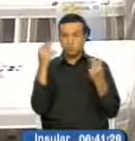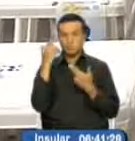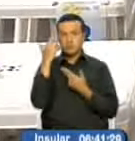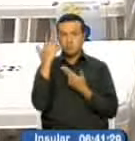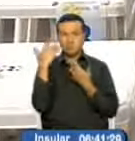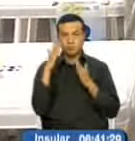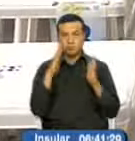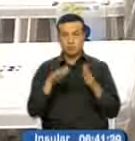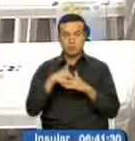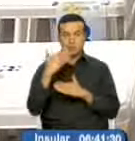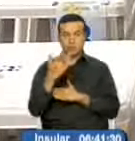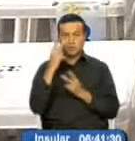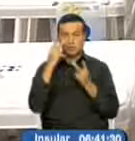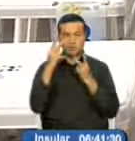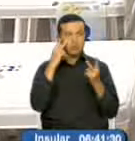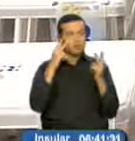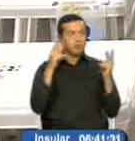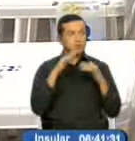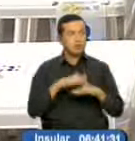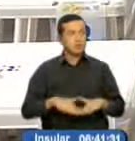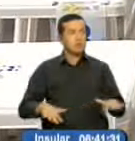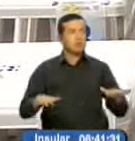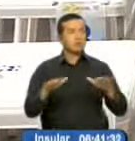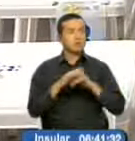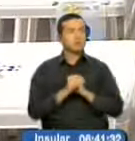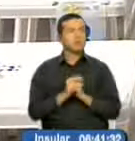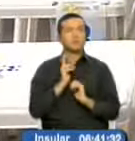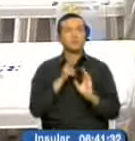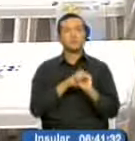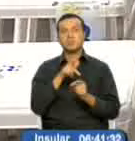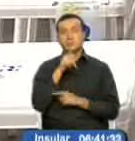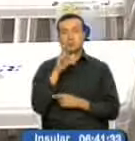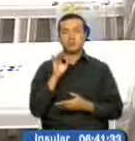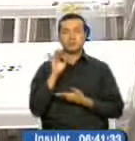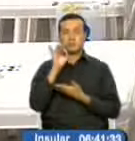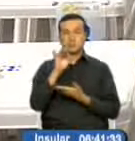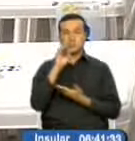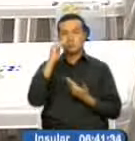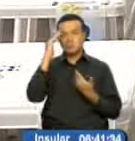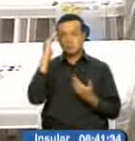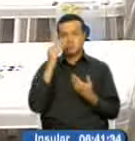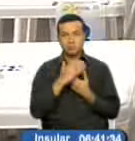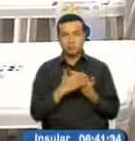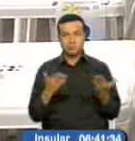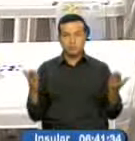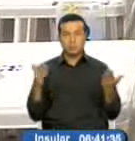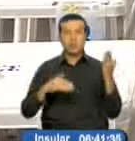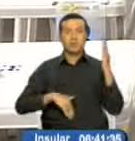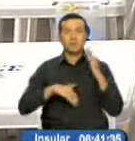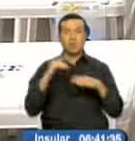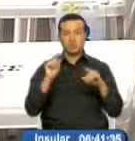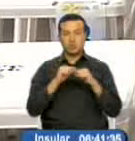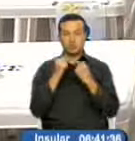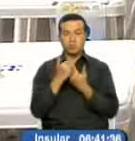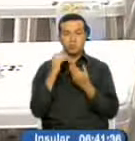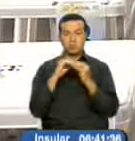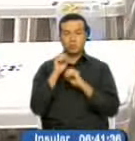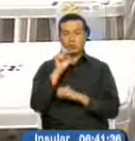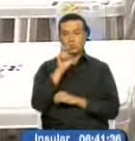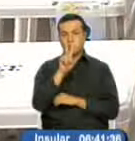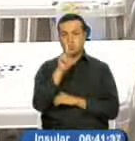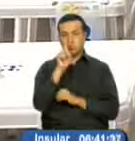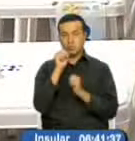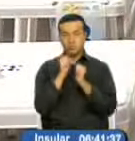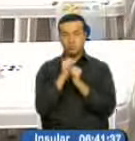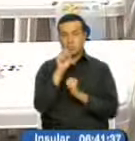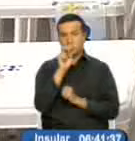ya en los exteriores, podíamos advertir la presencia de delegados políticos, sobre todo del movimiento Alianza País, que estaban